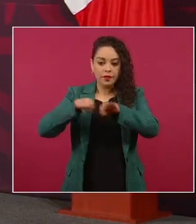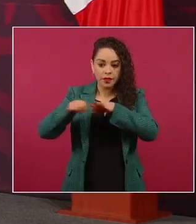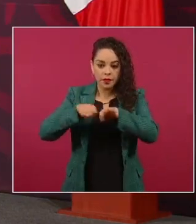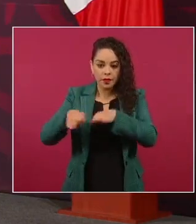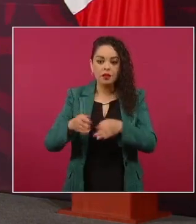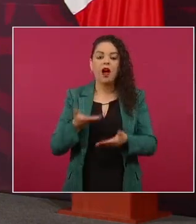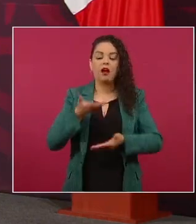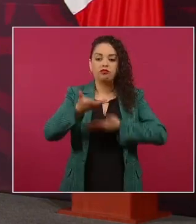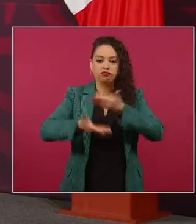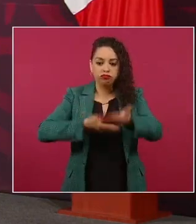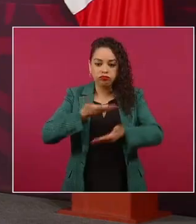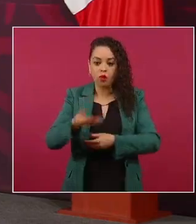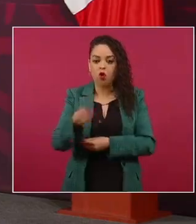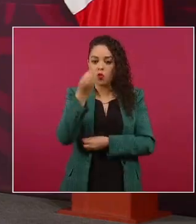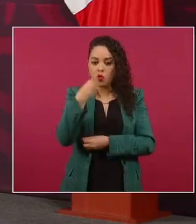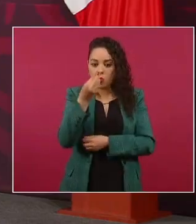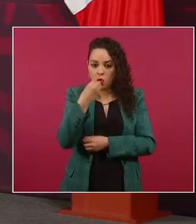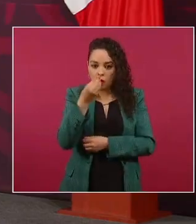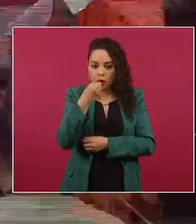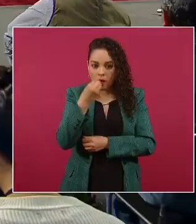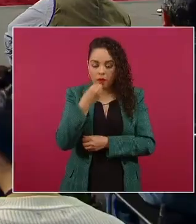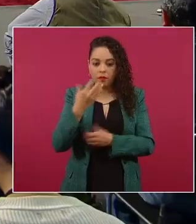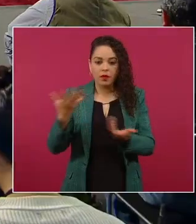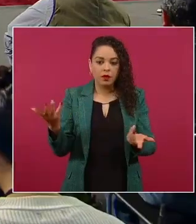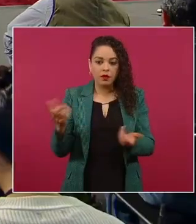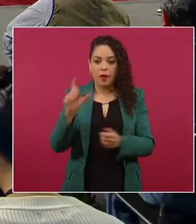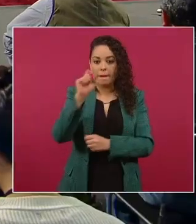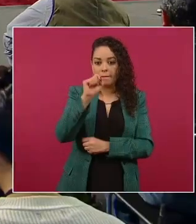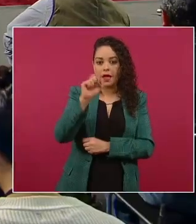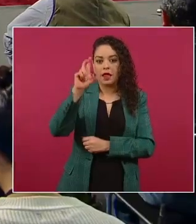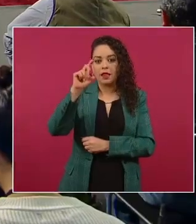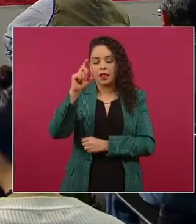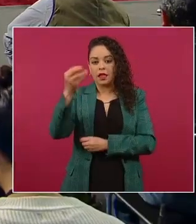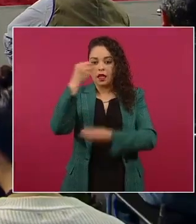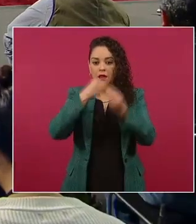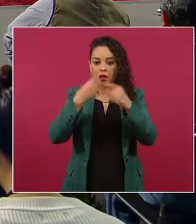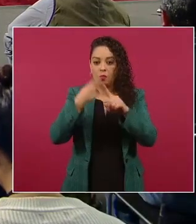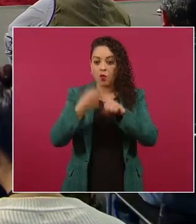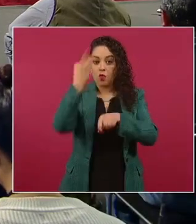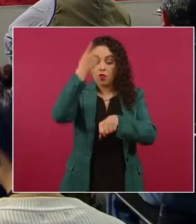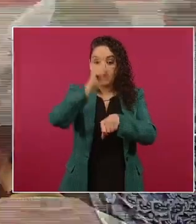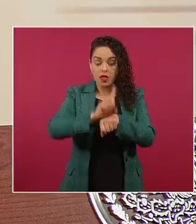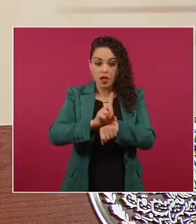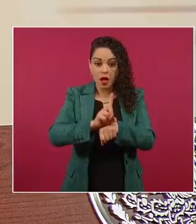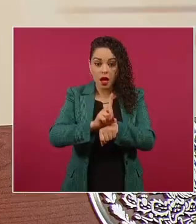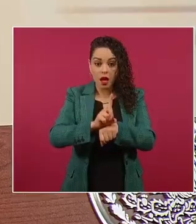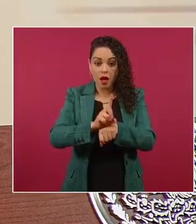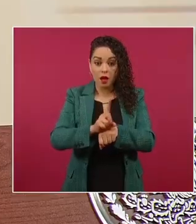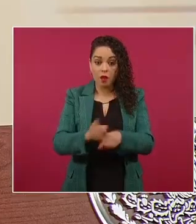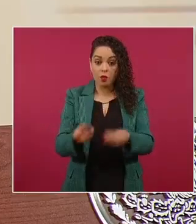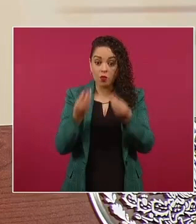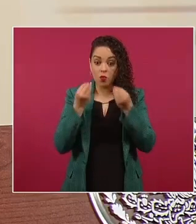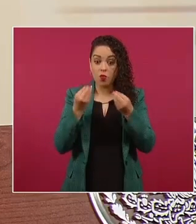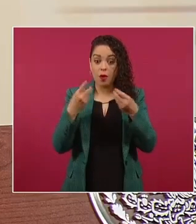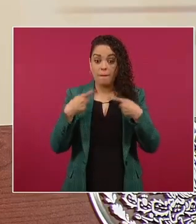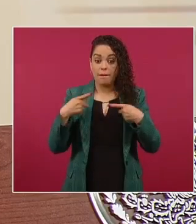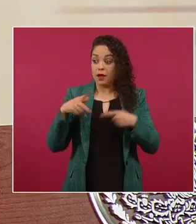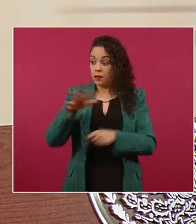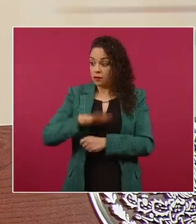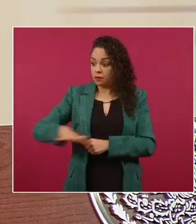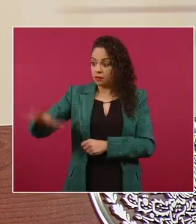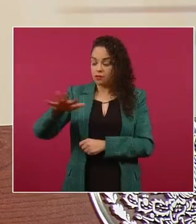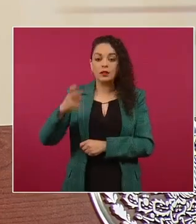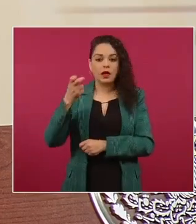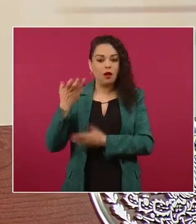comer, comidas, 20 comidas al día, 30 comidas, y son muchas familias que hacen este